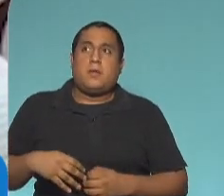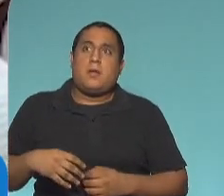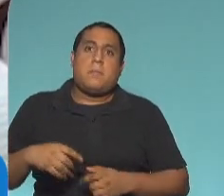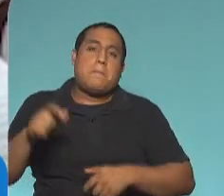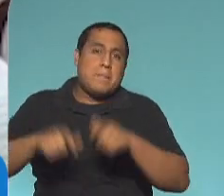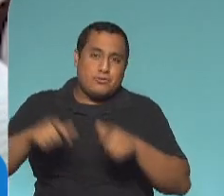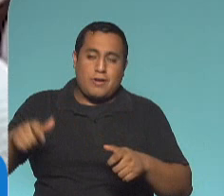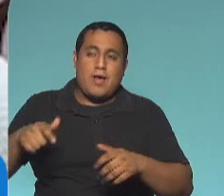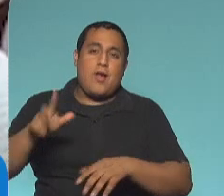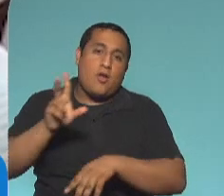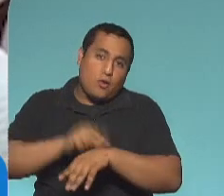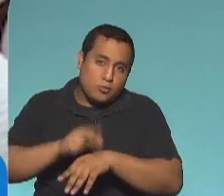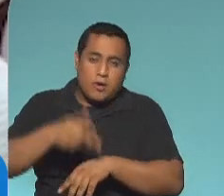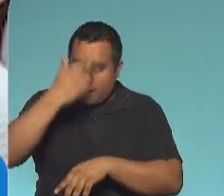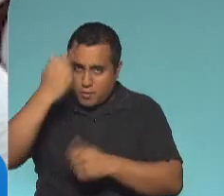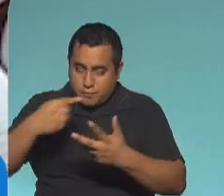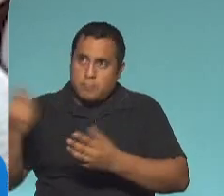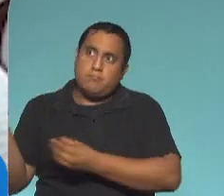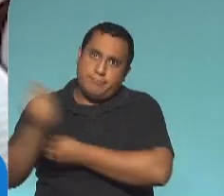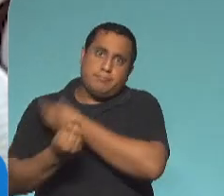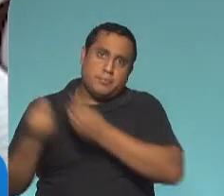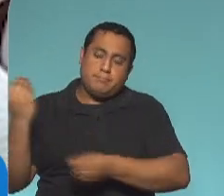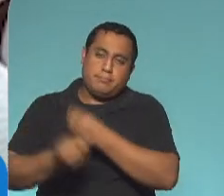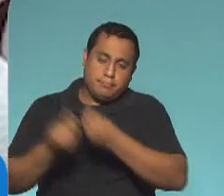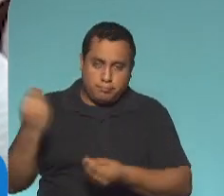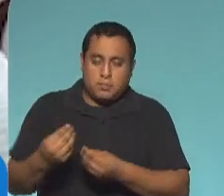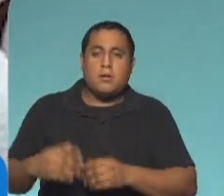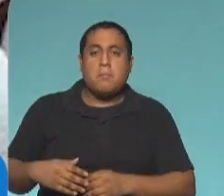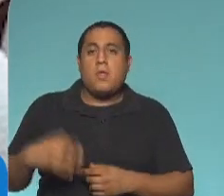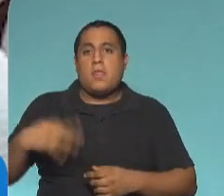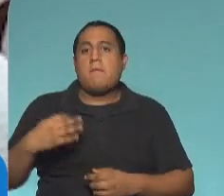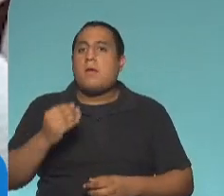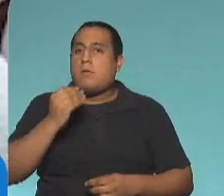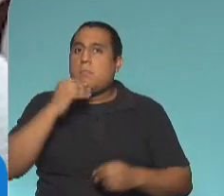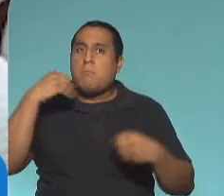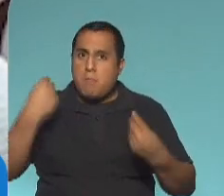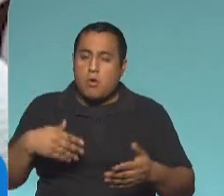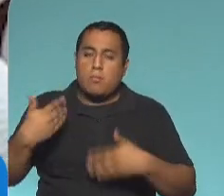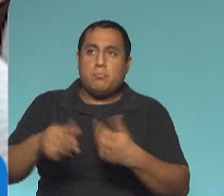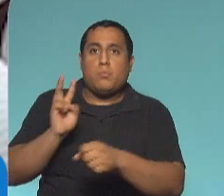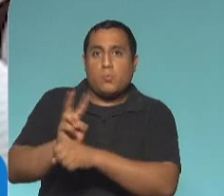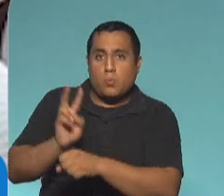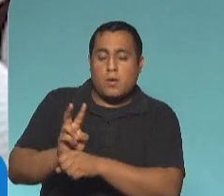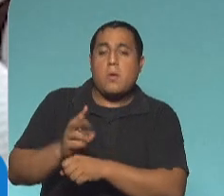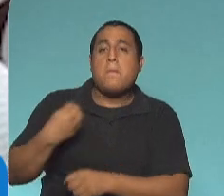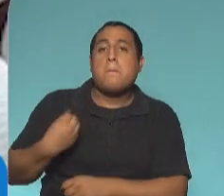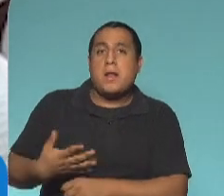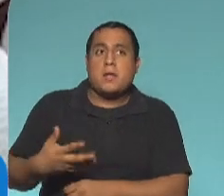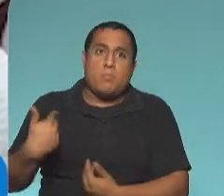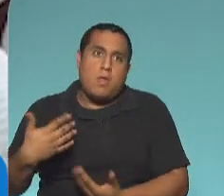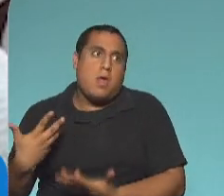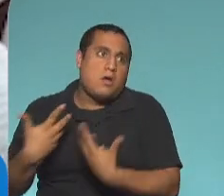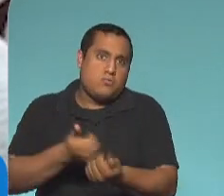se reincorpora al hospital, modificando las cotizaciones para de esa manera recuperar capacidad de